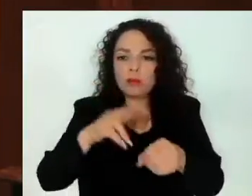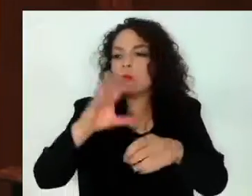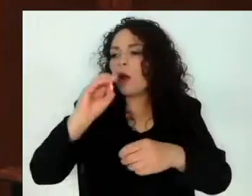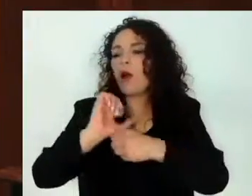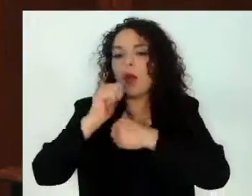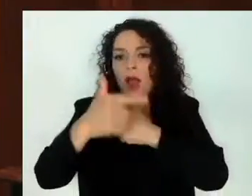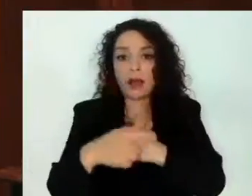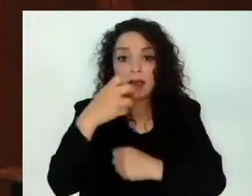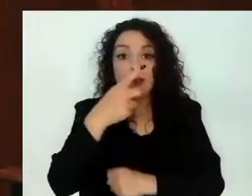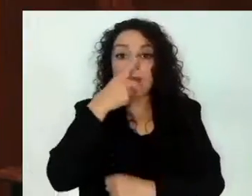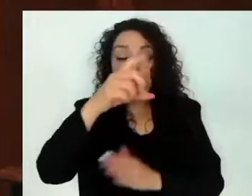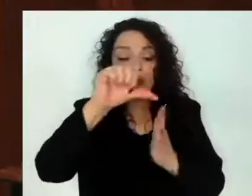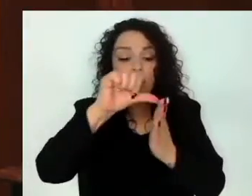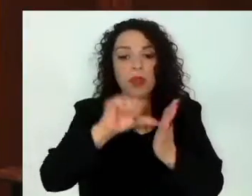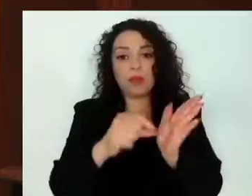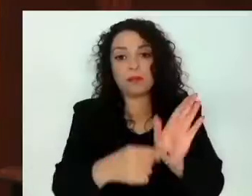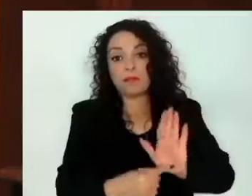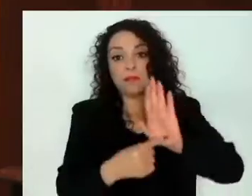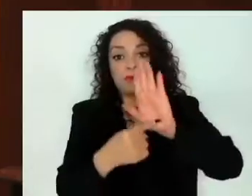incrementan hasta una mitad.